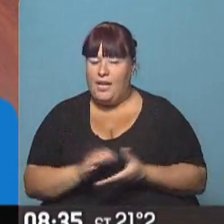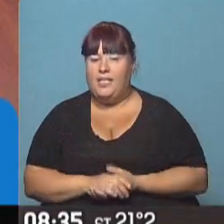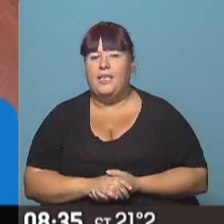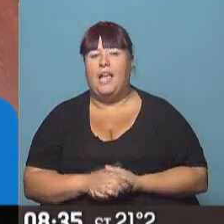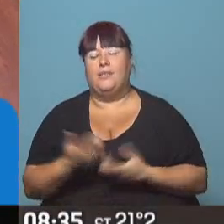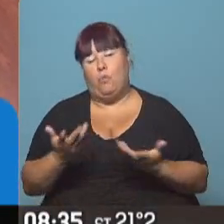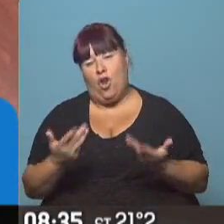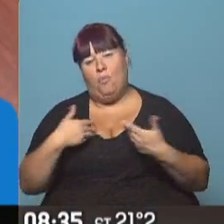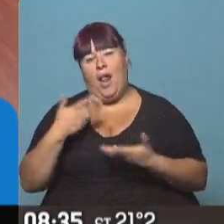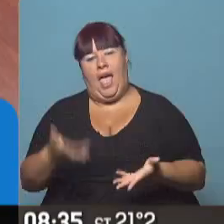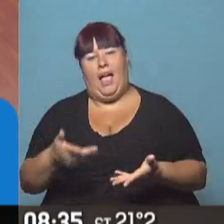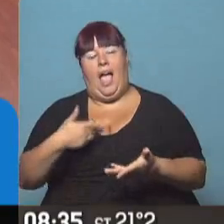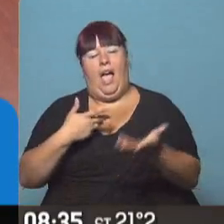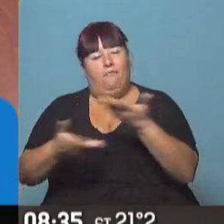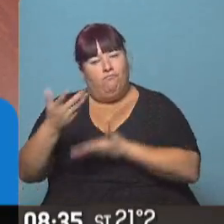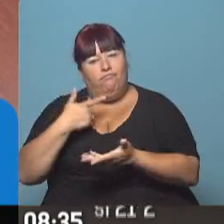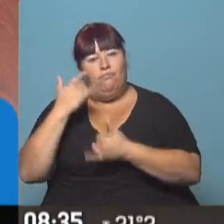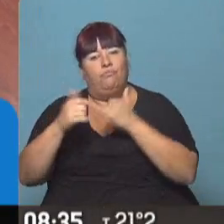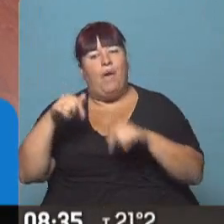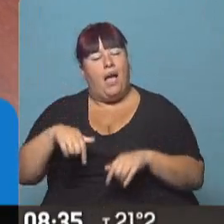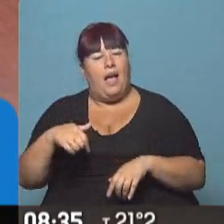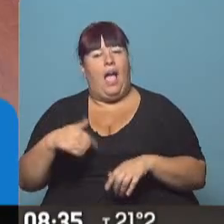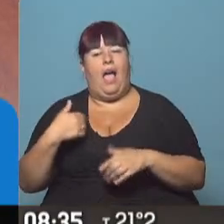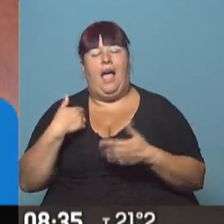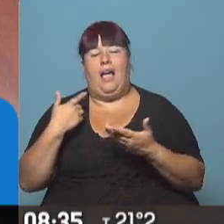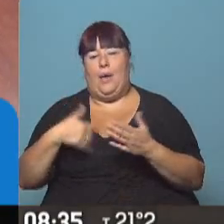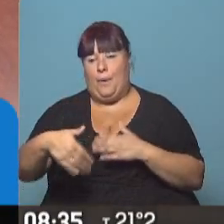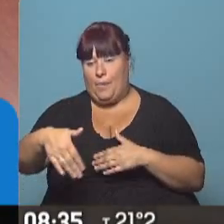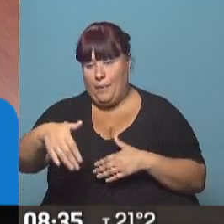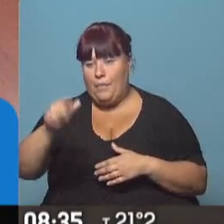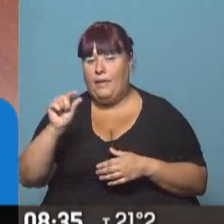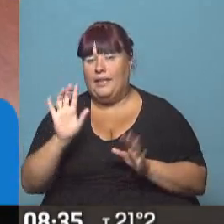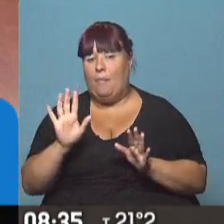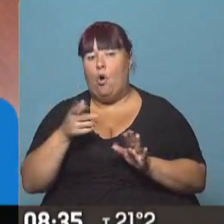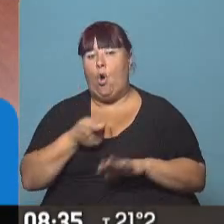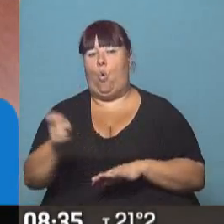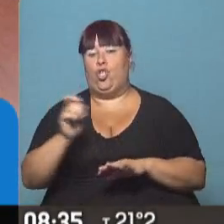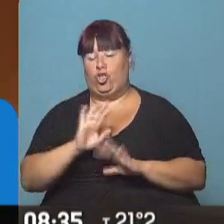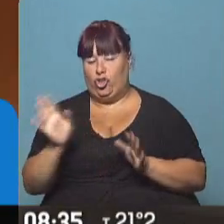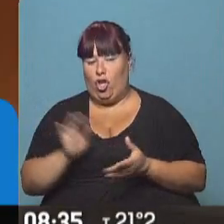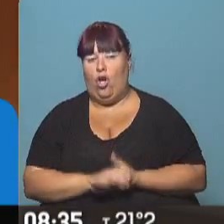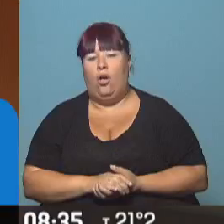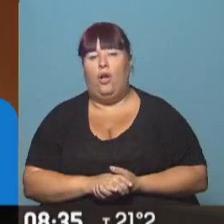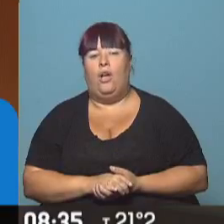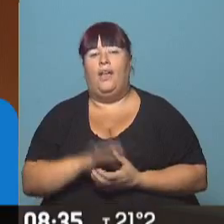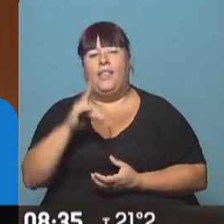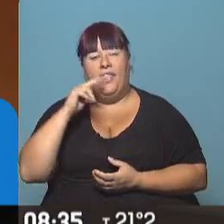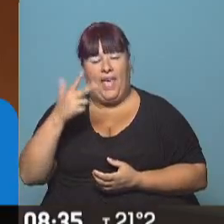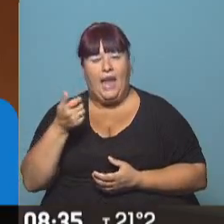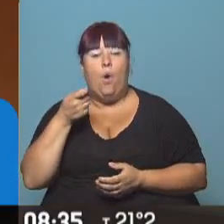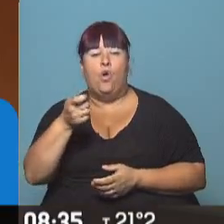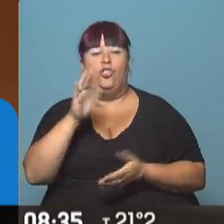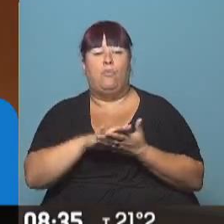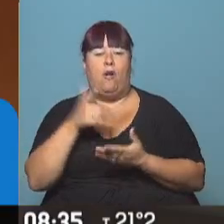gracias por poder compartir acá. Estamos muy cerca ya del juicio de Diana para juzgar